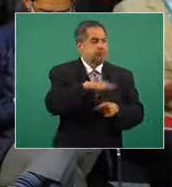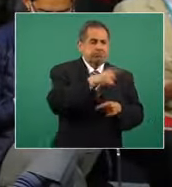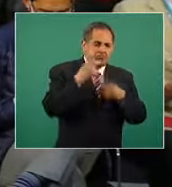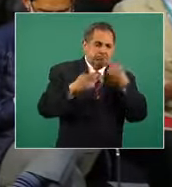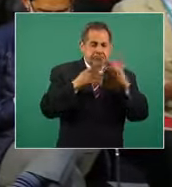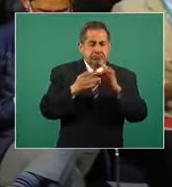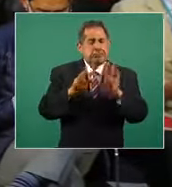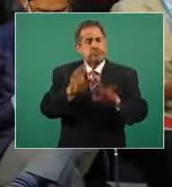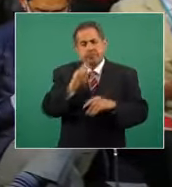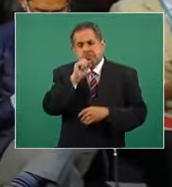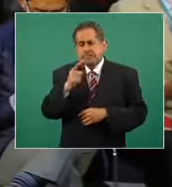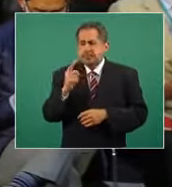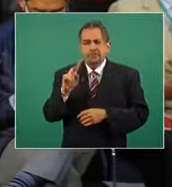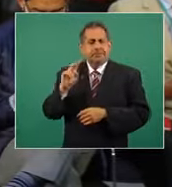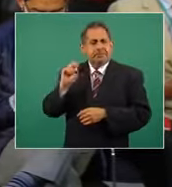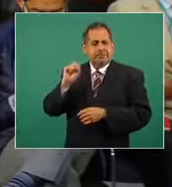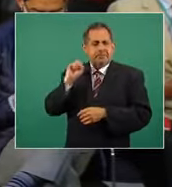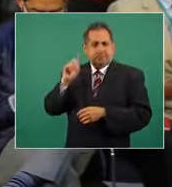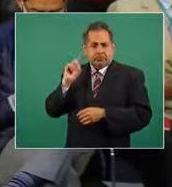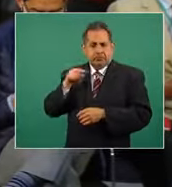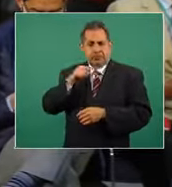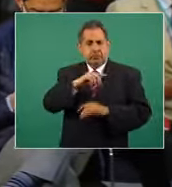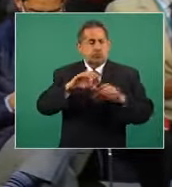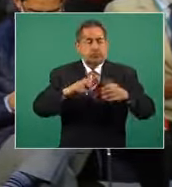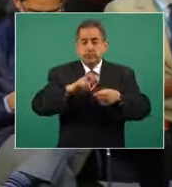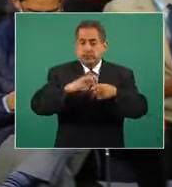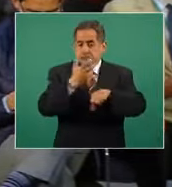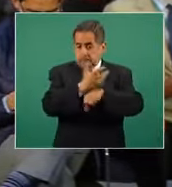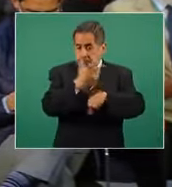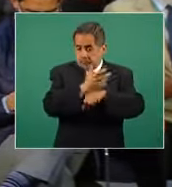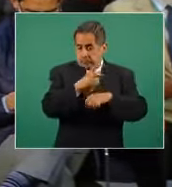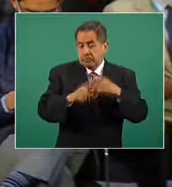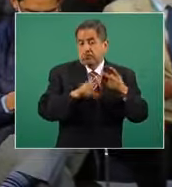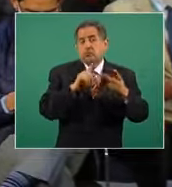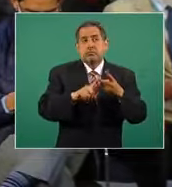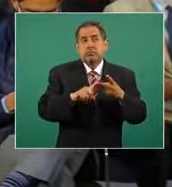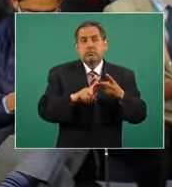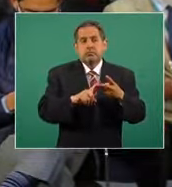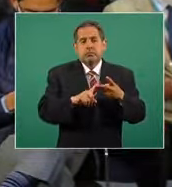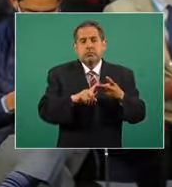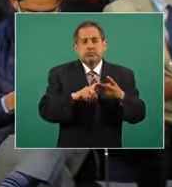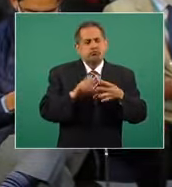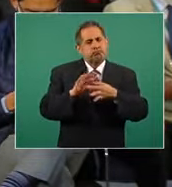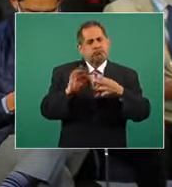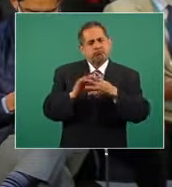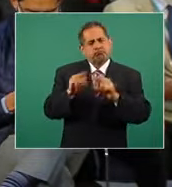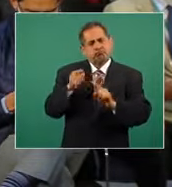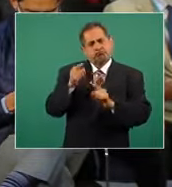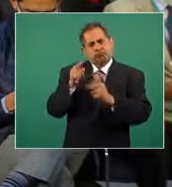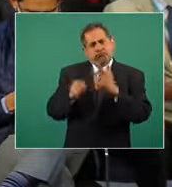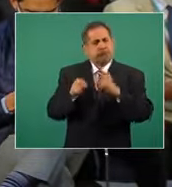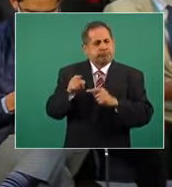pero también el fin de semana la Cámara de Comercio de Estados Unidos pues atizó sobre estas